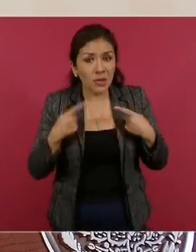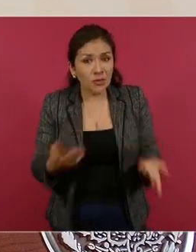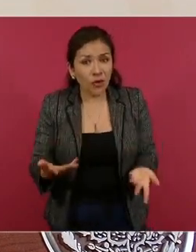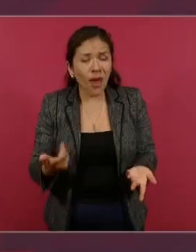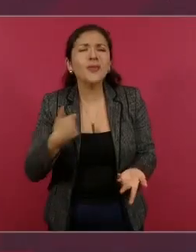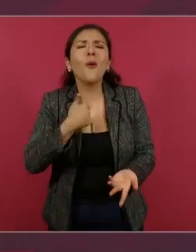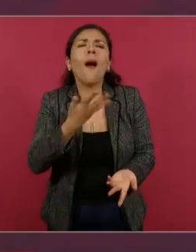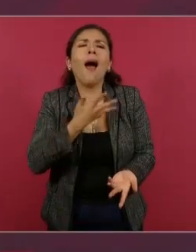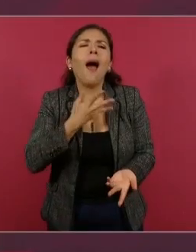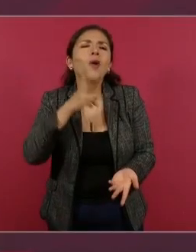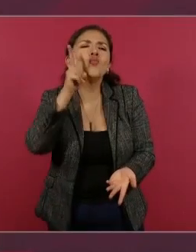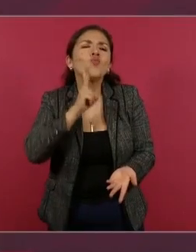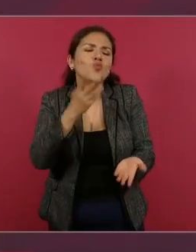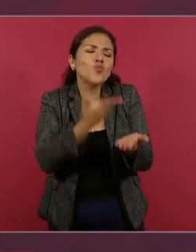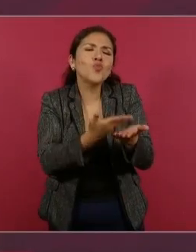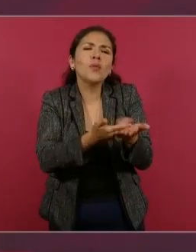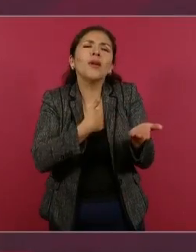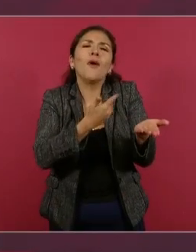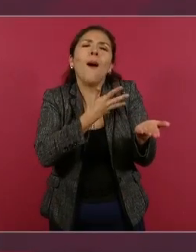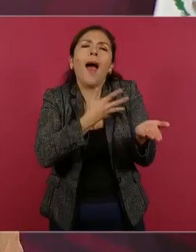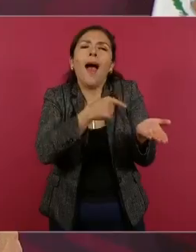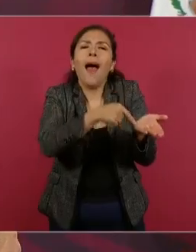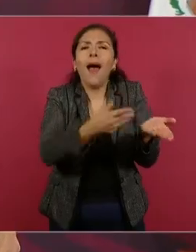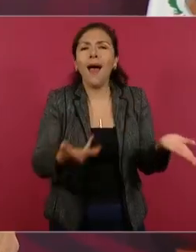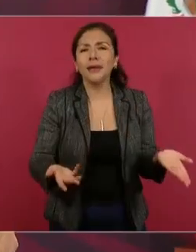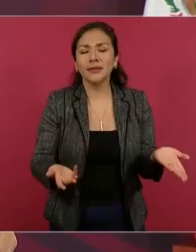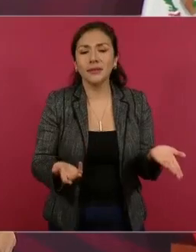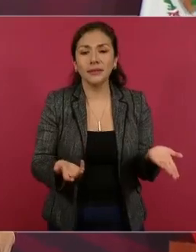Tengo las pruebas.